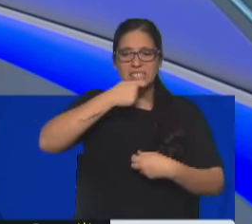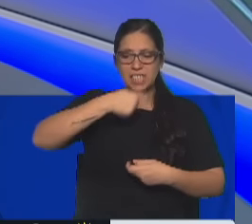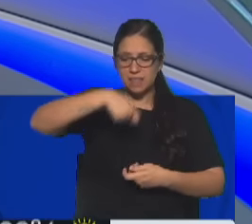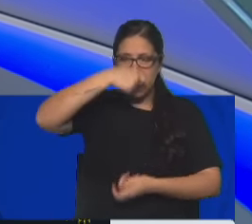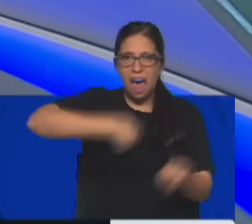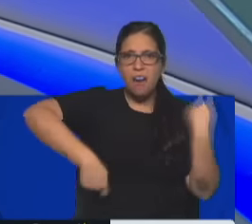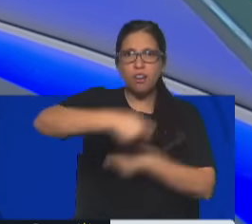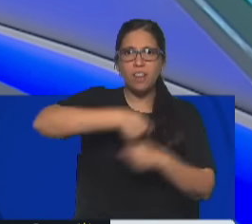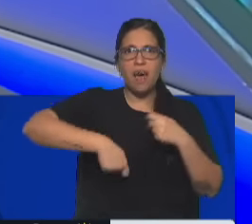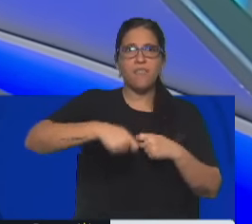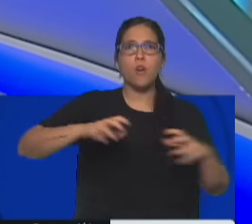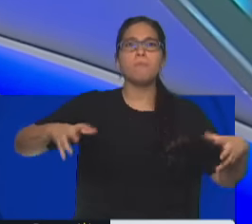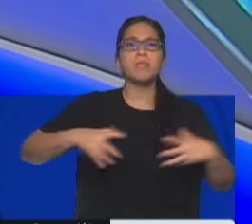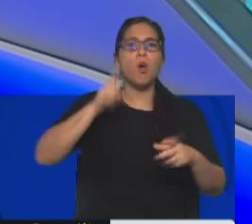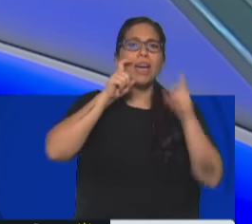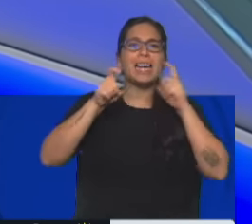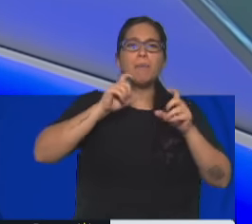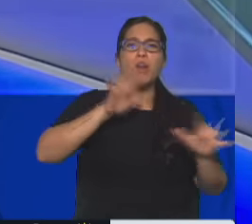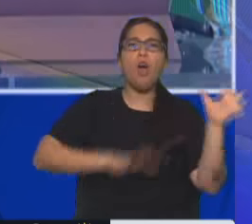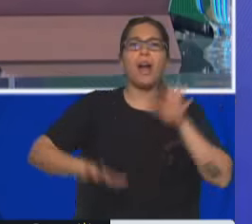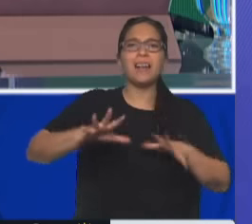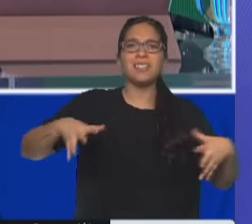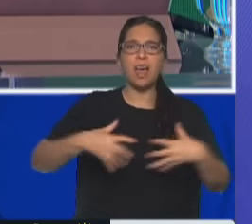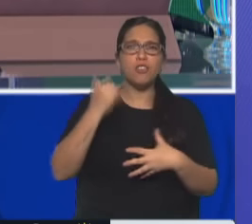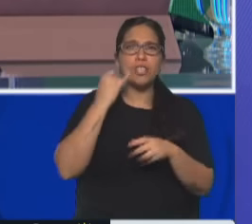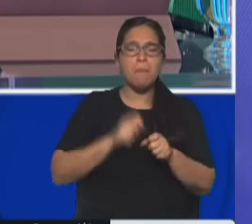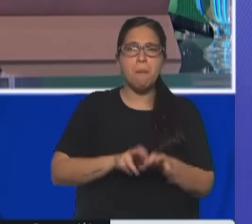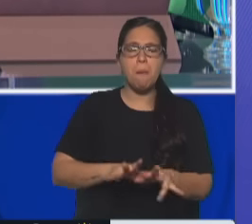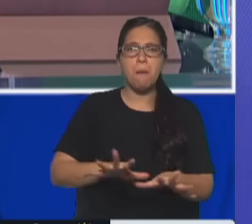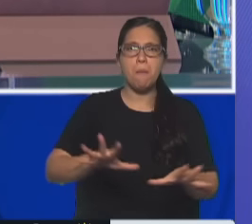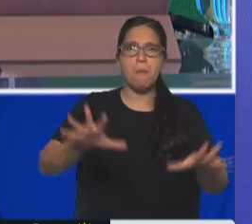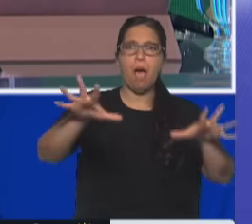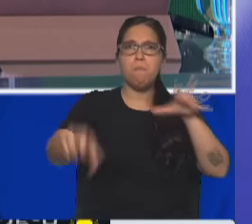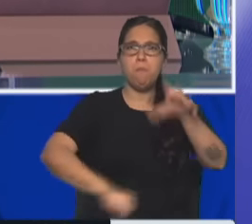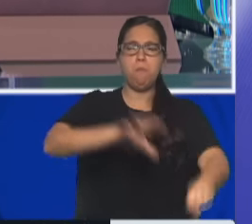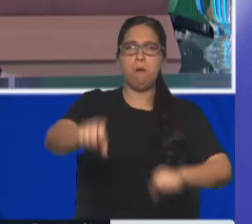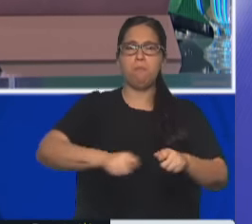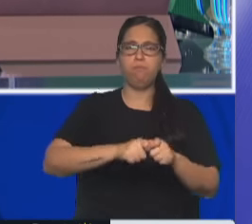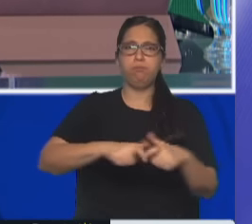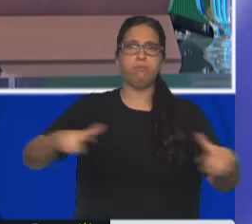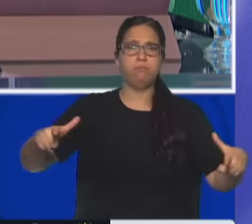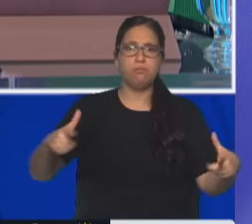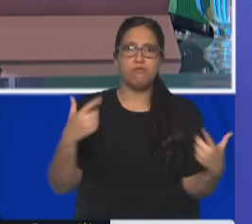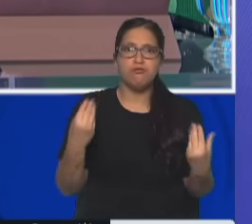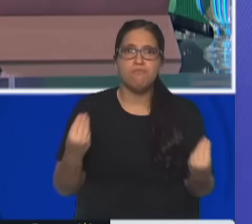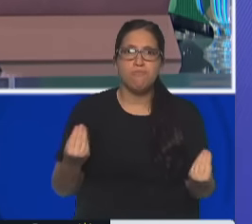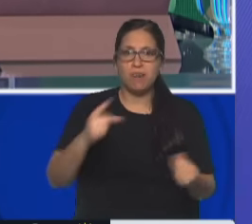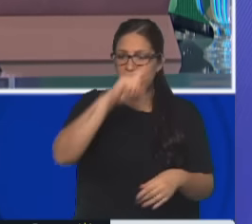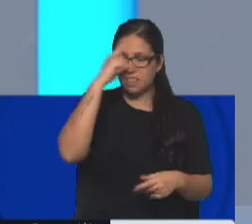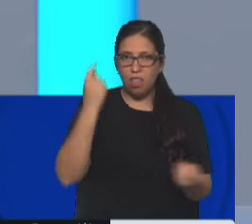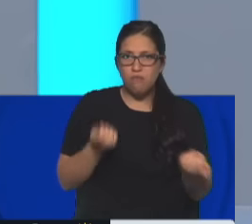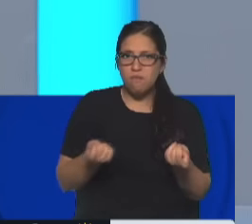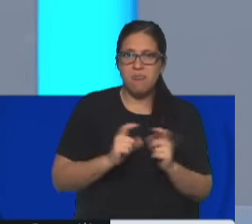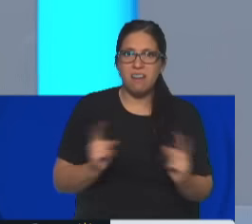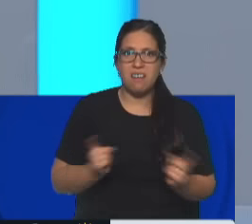o cuando el crimen organizado ya avanzó tanto, ya tomó tanto territorio del Estado, que el Estado no maneja, porque es básicamente